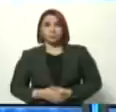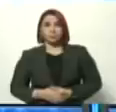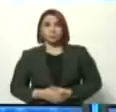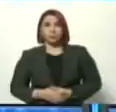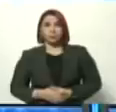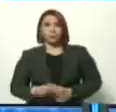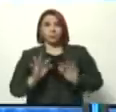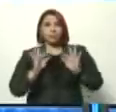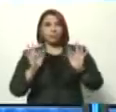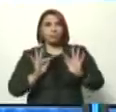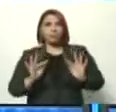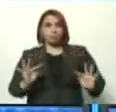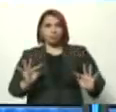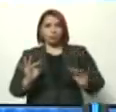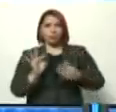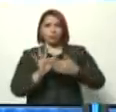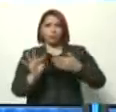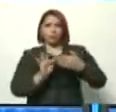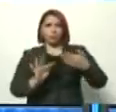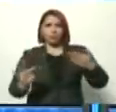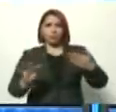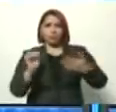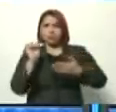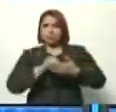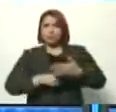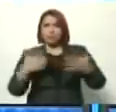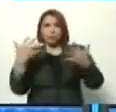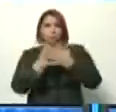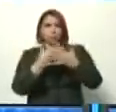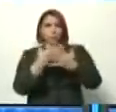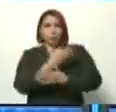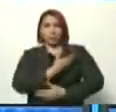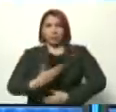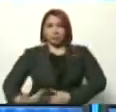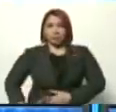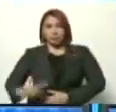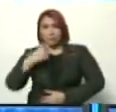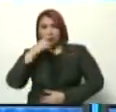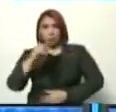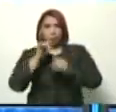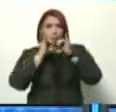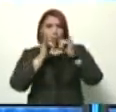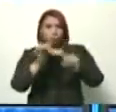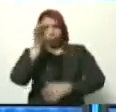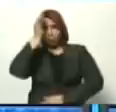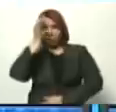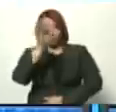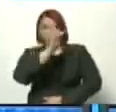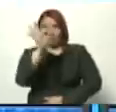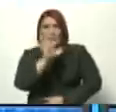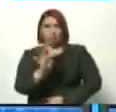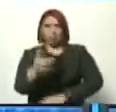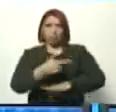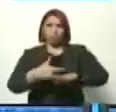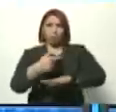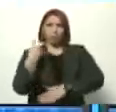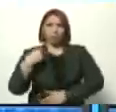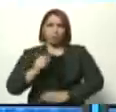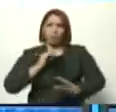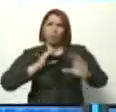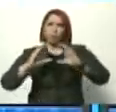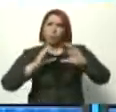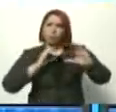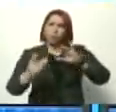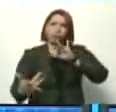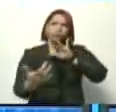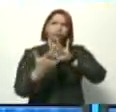funcionamiento que sin duda el presidente Nicolás Maduro anunciará para el Consejo Federal de Gobierno, para que tengamos la comunicación,